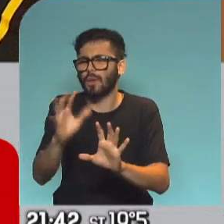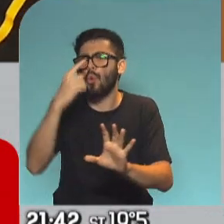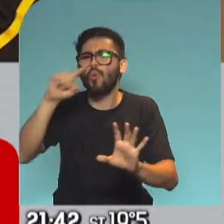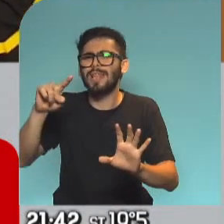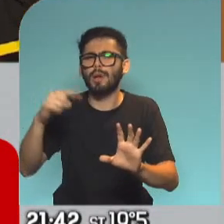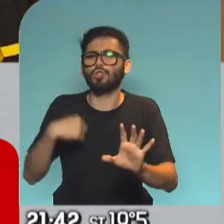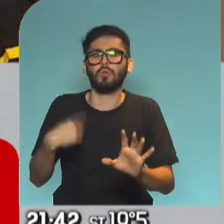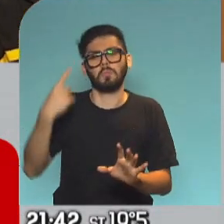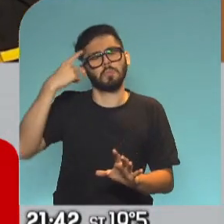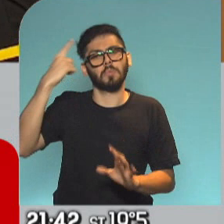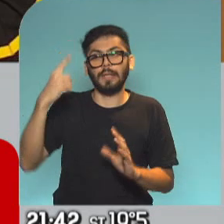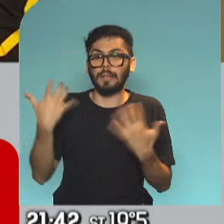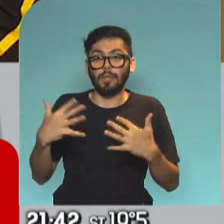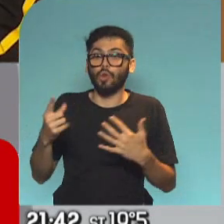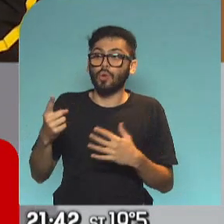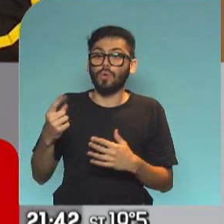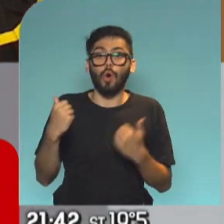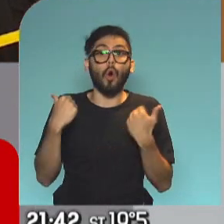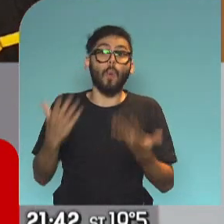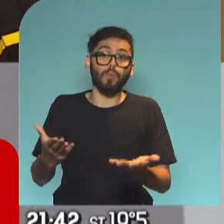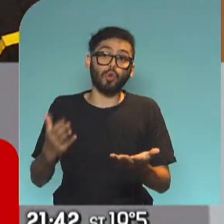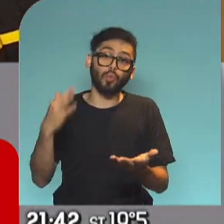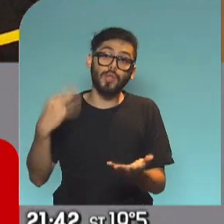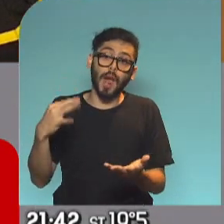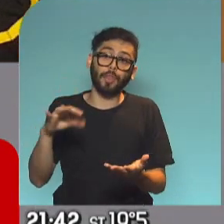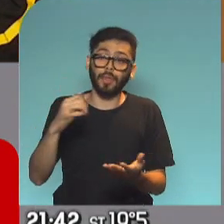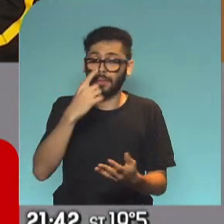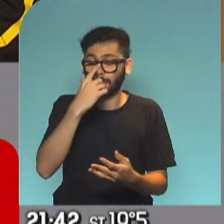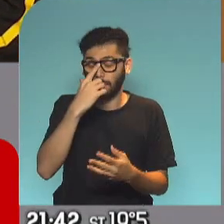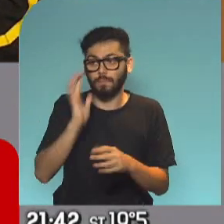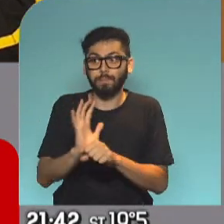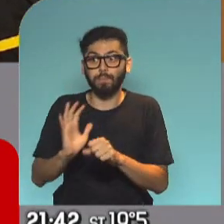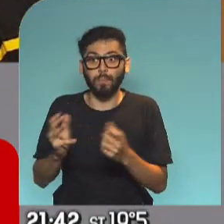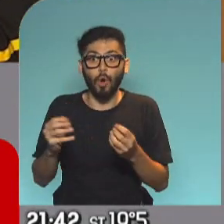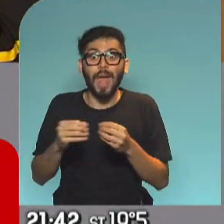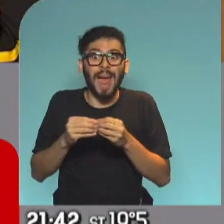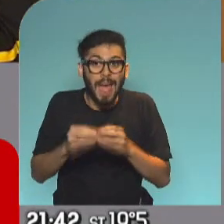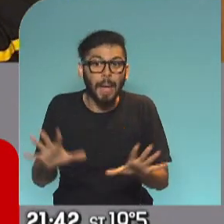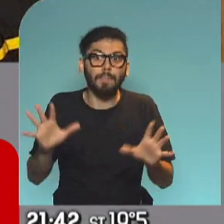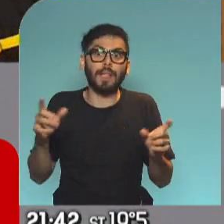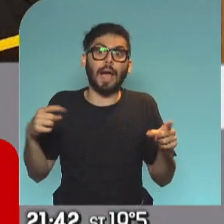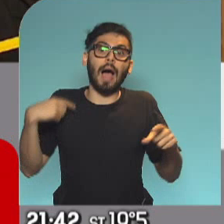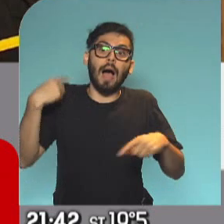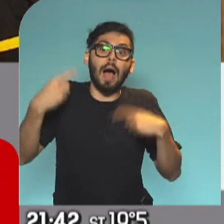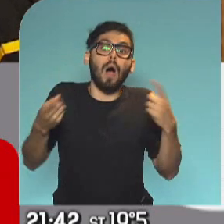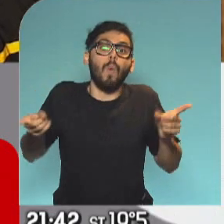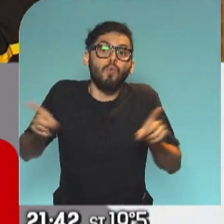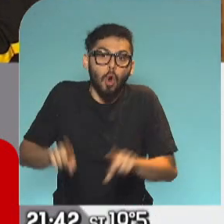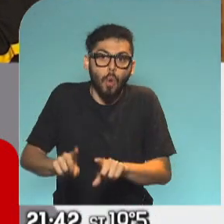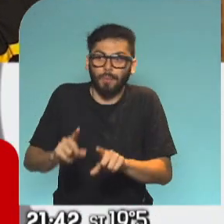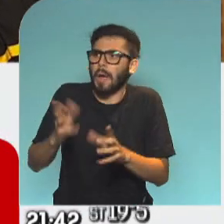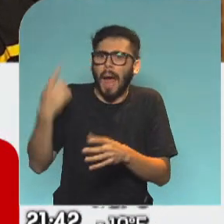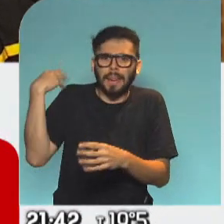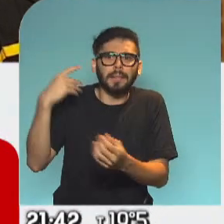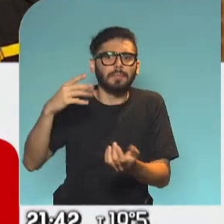oportunísimo esto, por lo menos ha llegado el momento, el principio para que el teatro vuelva a andar, ¿no? Algo tan instalado en las noches